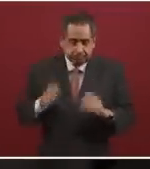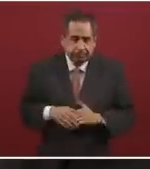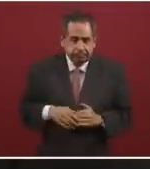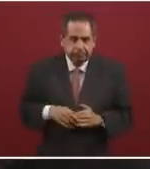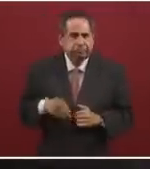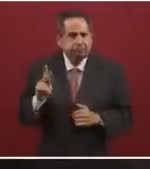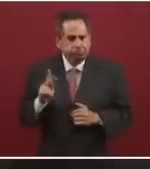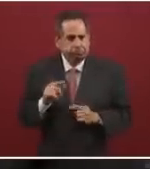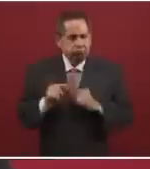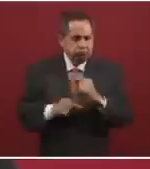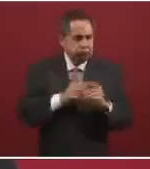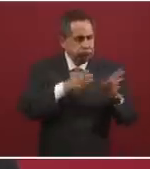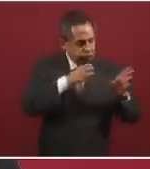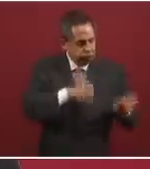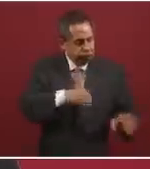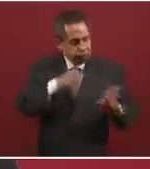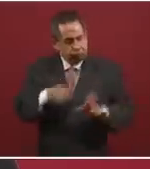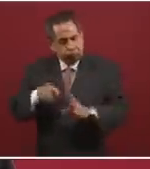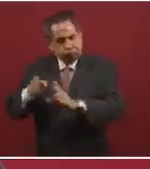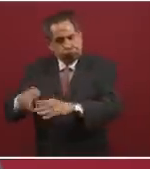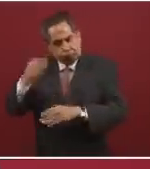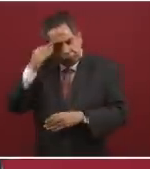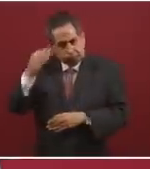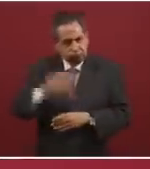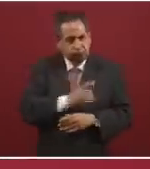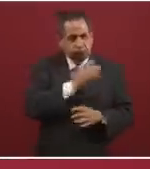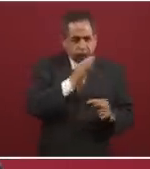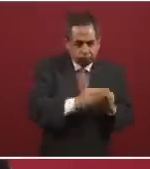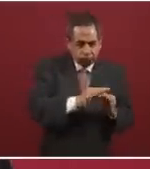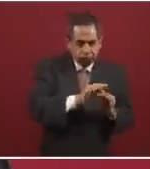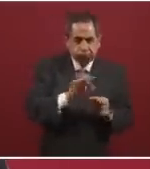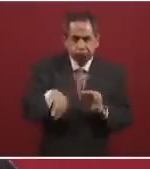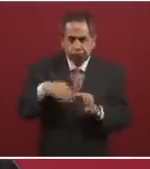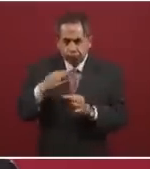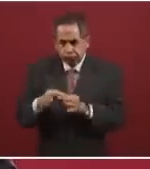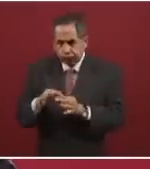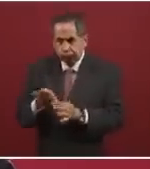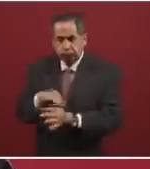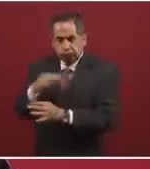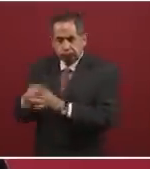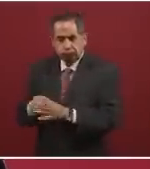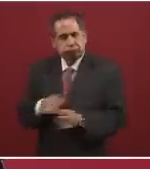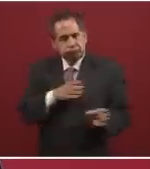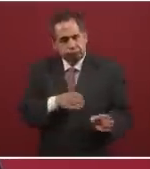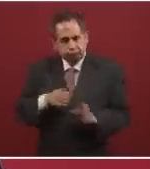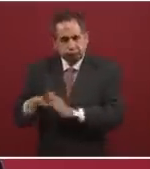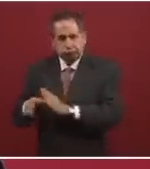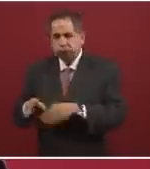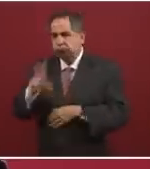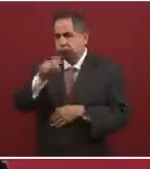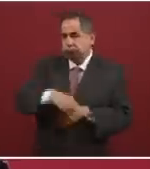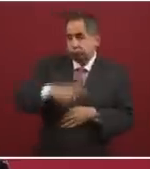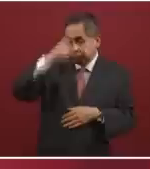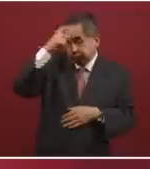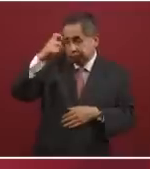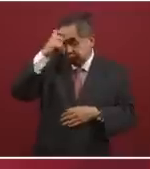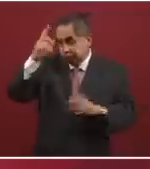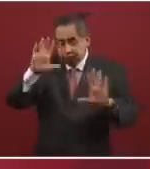vamos por etapas. O sea, no es un gobierno de ocurrencias.